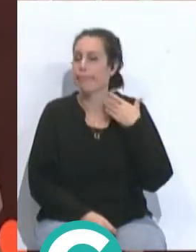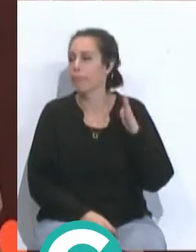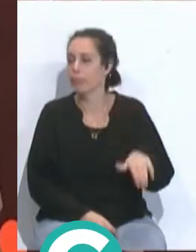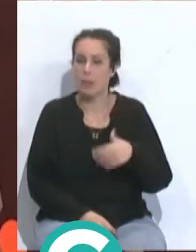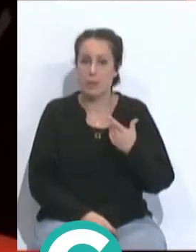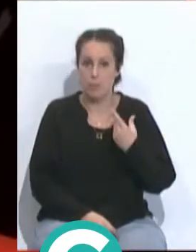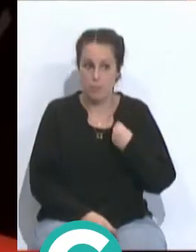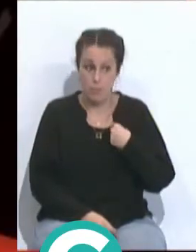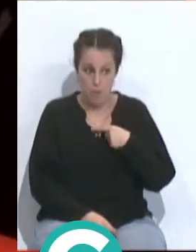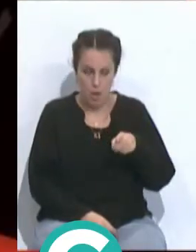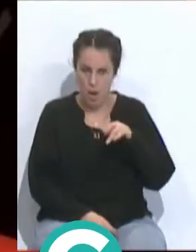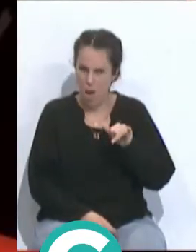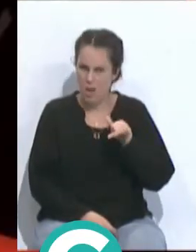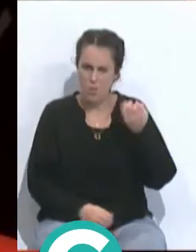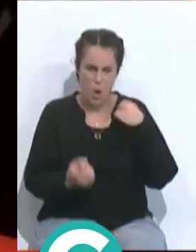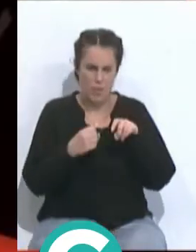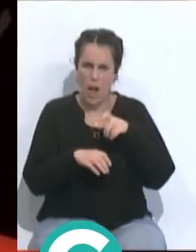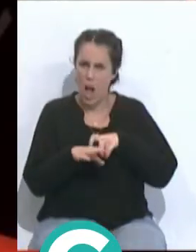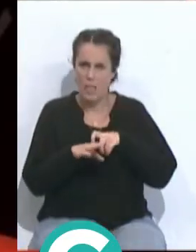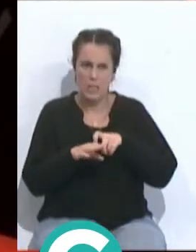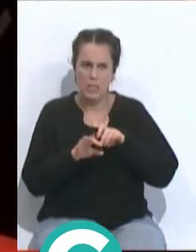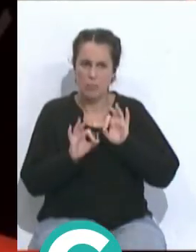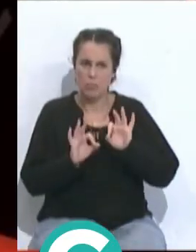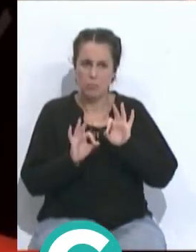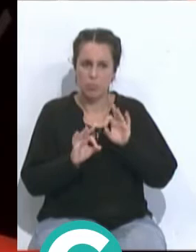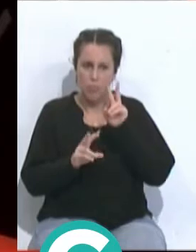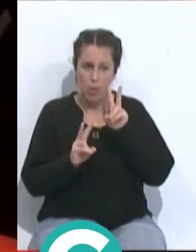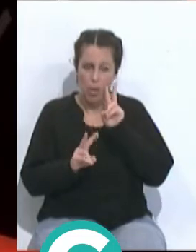que supone ver una obra representada de esas características